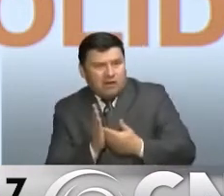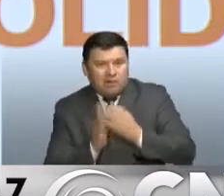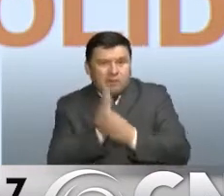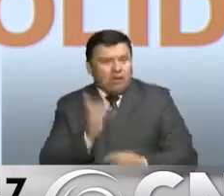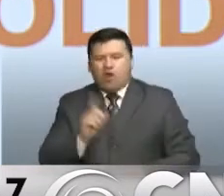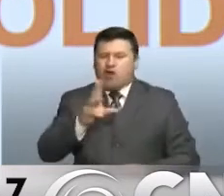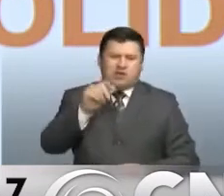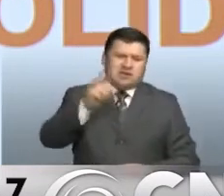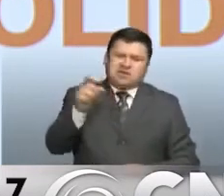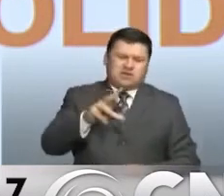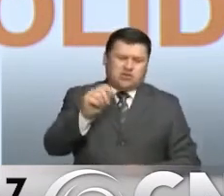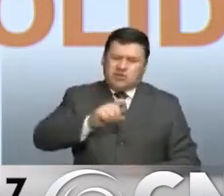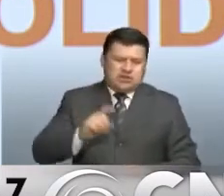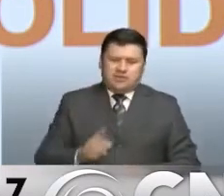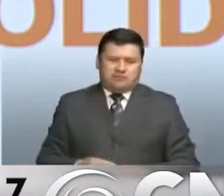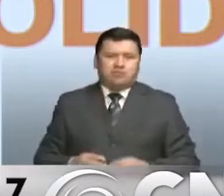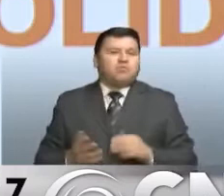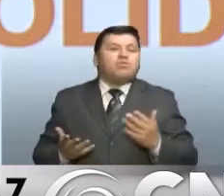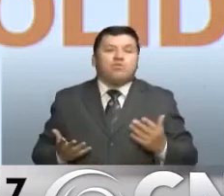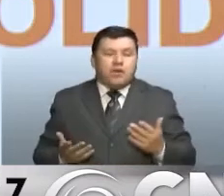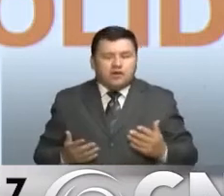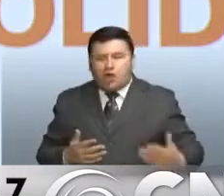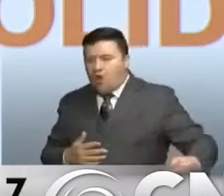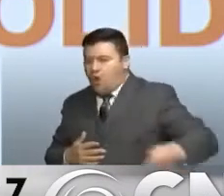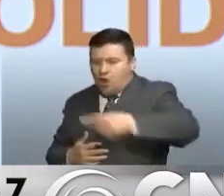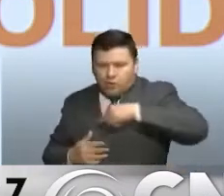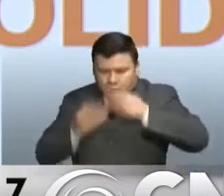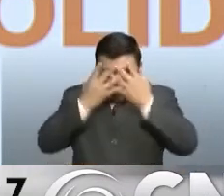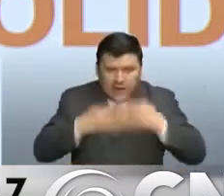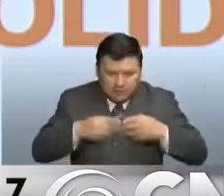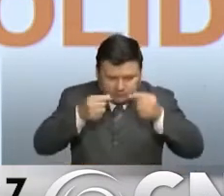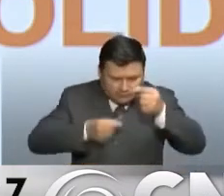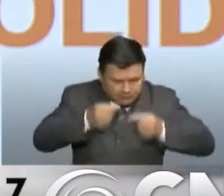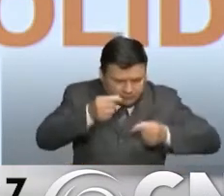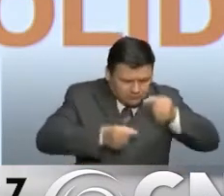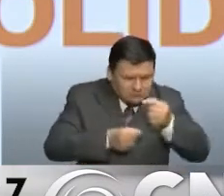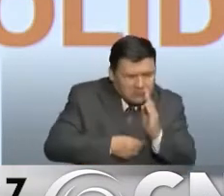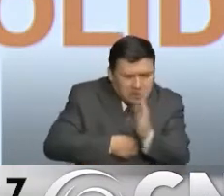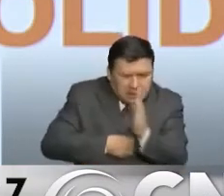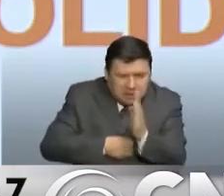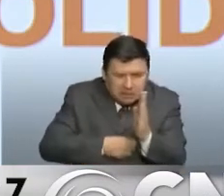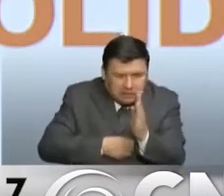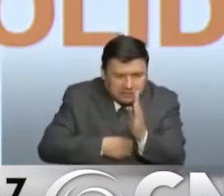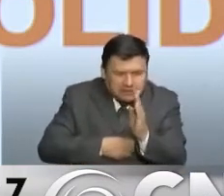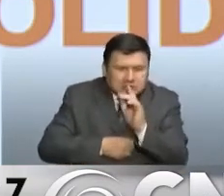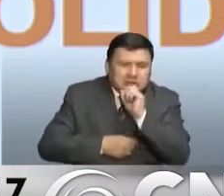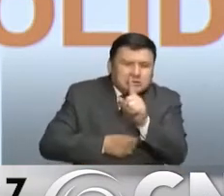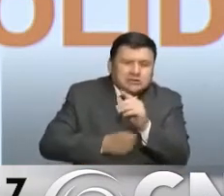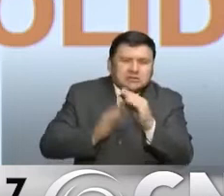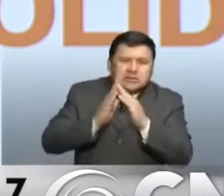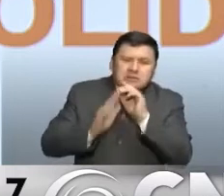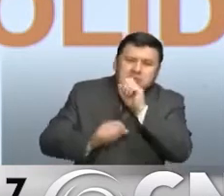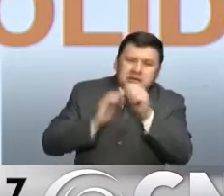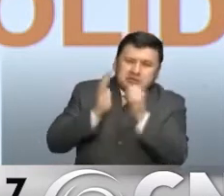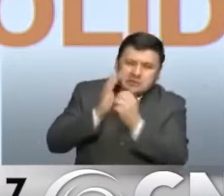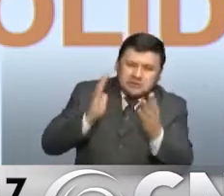no no necesita simplemente lo que hicimos nosotros fue calcular estimar en promedio a través de la gran encuesta integrada de hogares